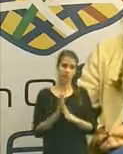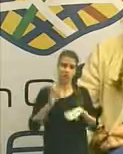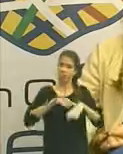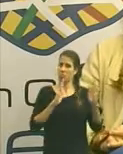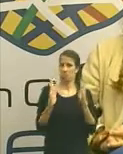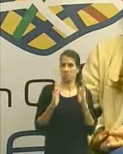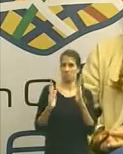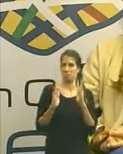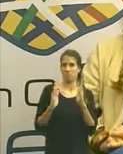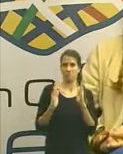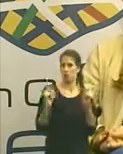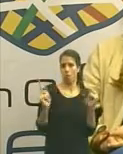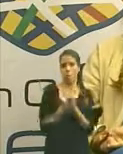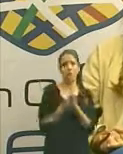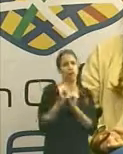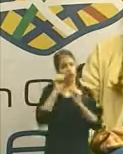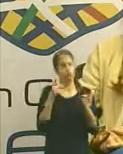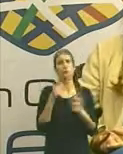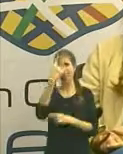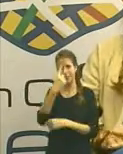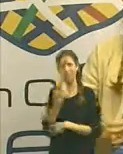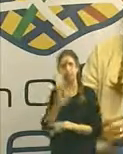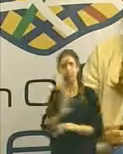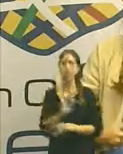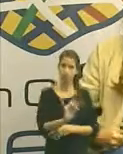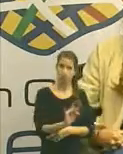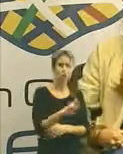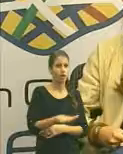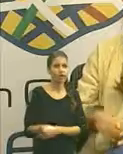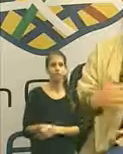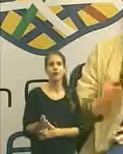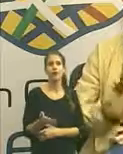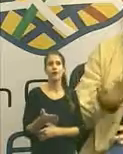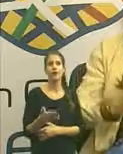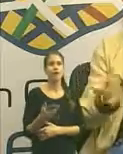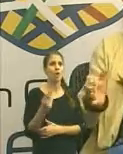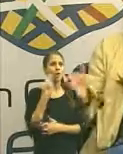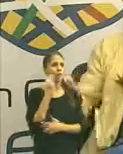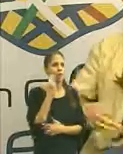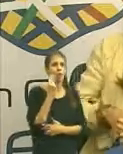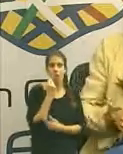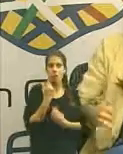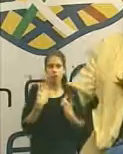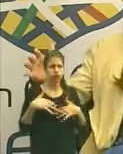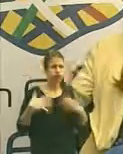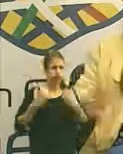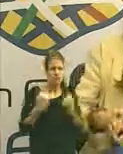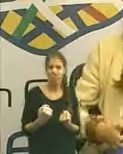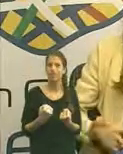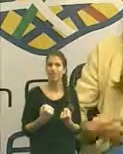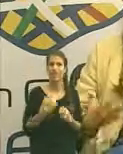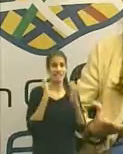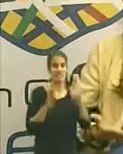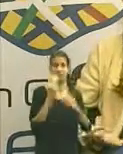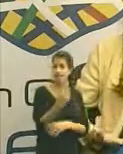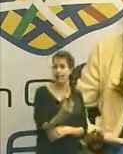plazo en la actitud, ¿no? En ese primer cambio de la actitud. Los niños tienen mucho miedo y en las tres primeras sesiones se ve un avance